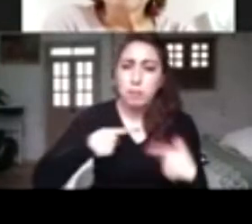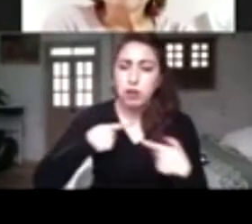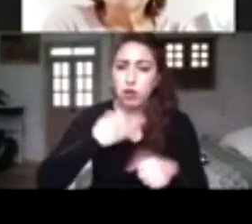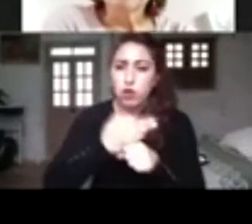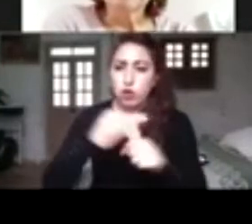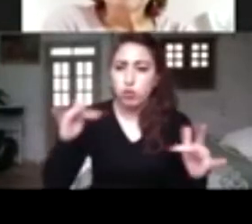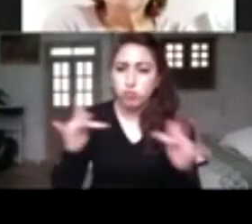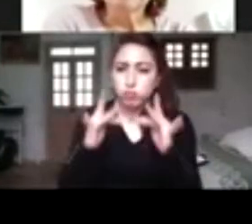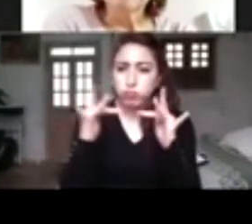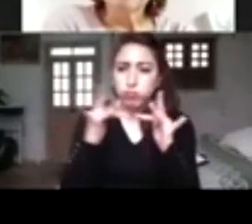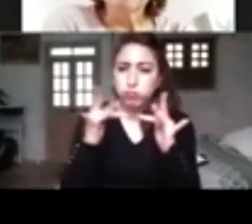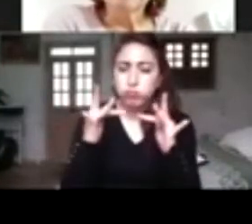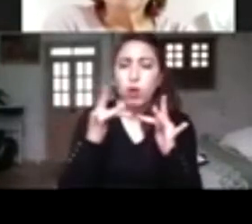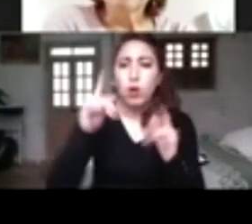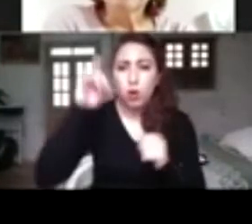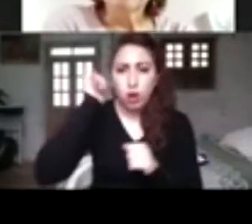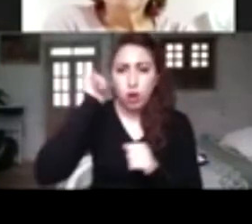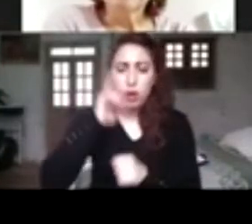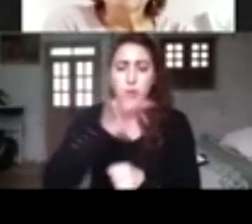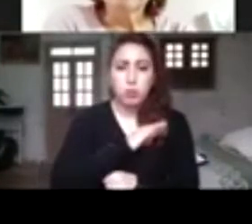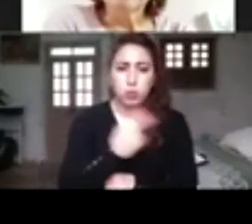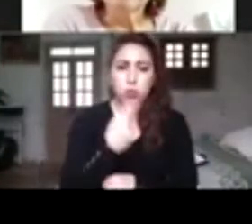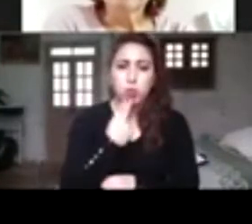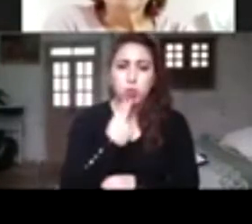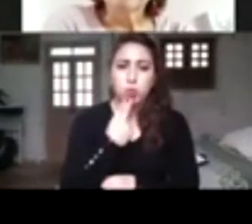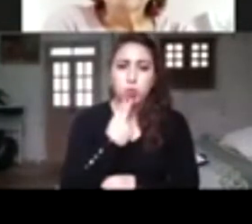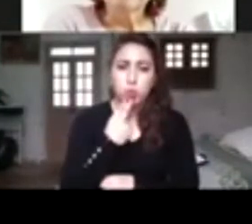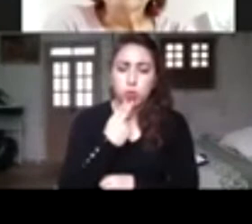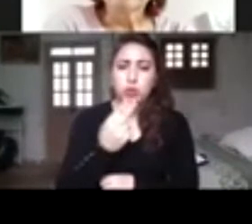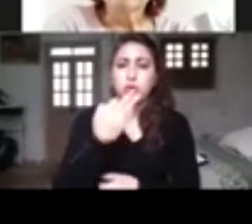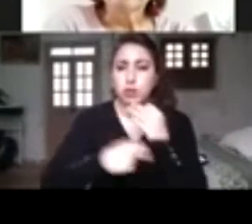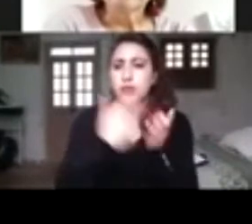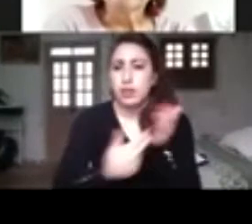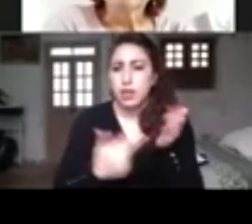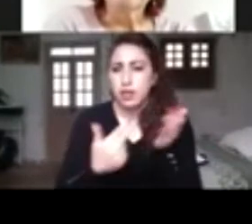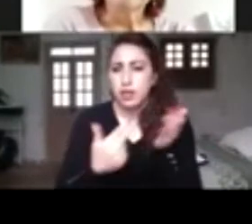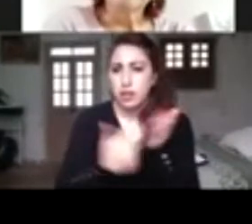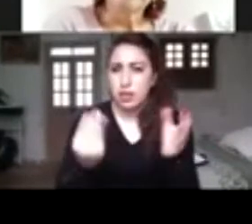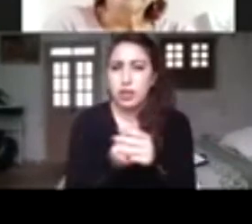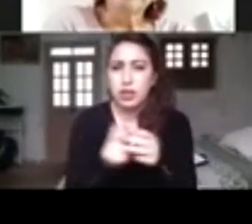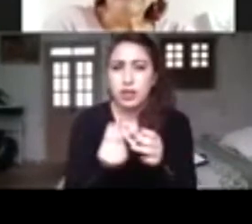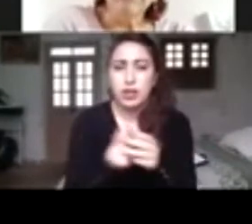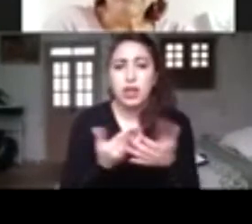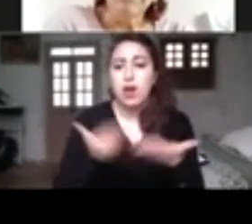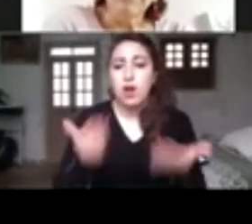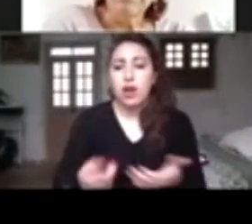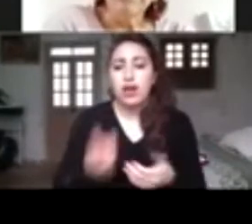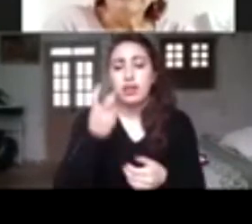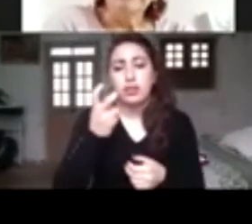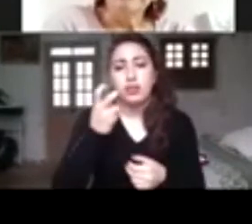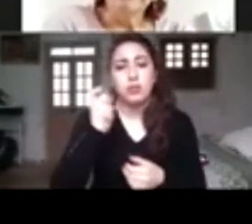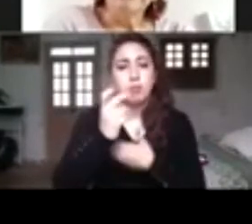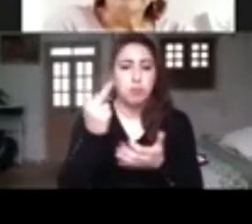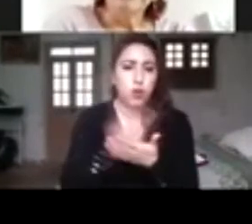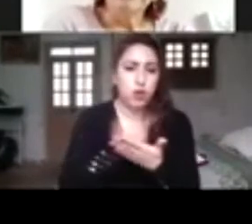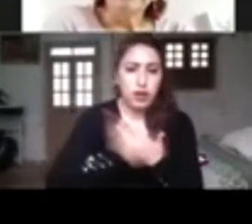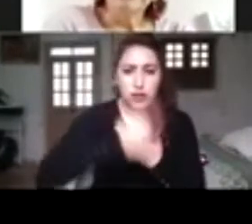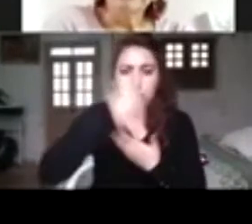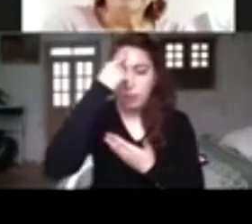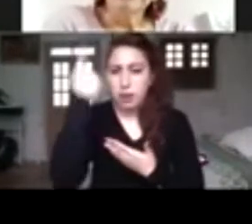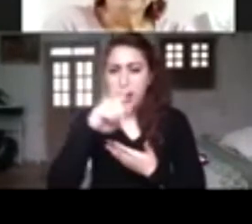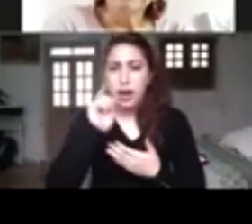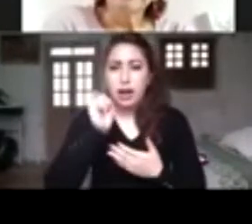estos talleres y que continúen con este esfuerzo. Esta agenda de Parlamento Abierto pues no se va a quedar en estos talleres, todavía tenemos